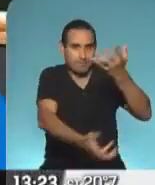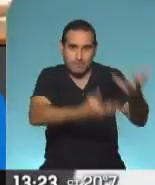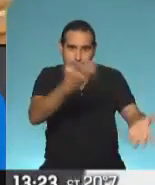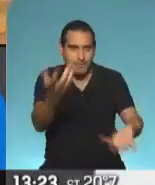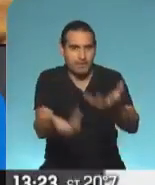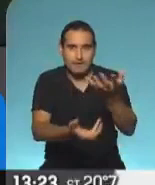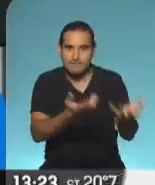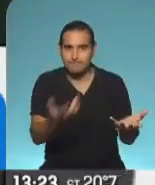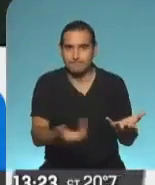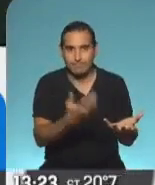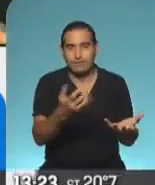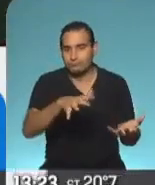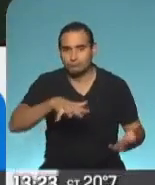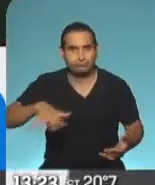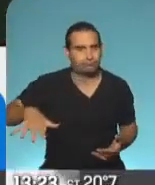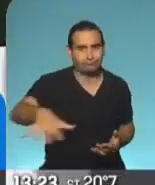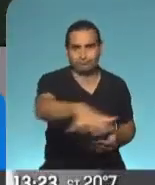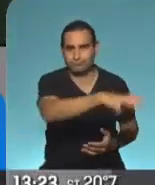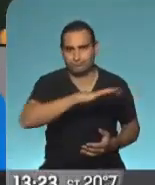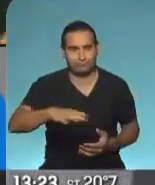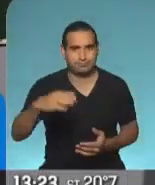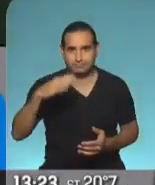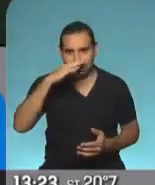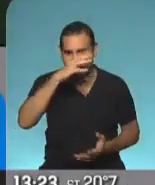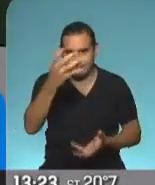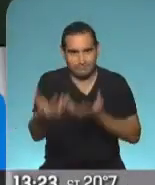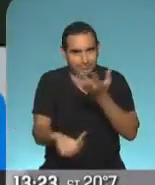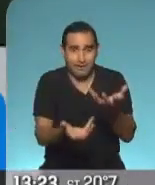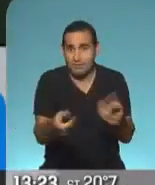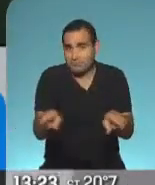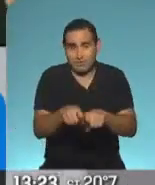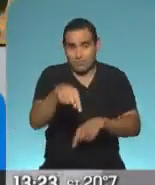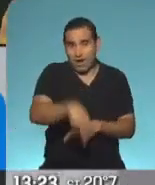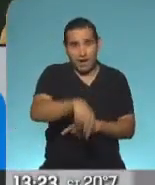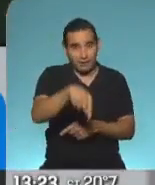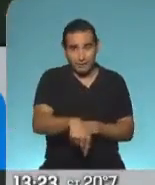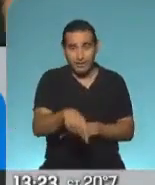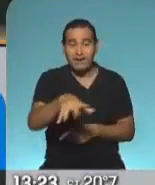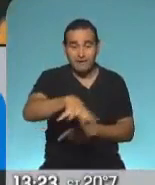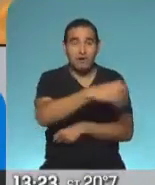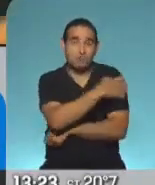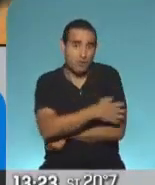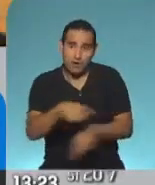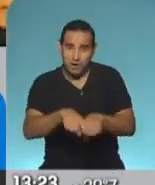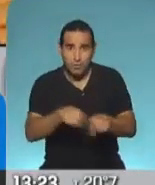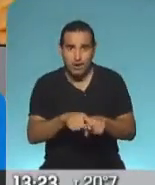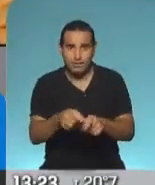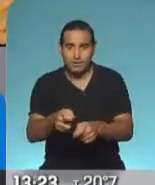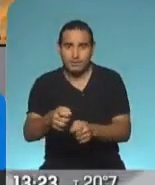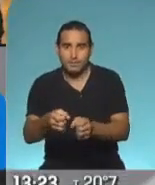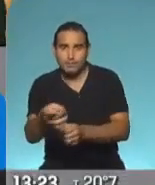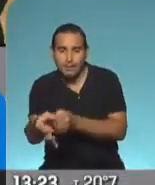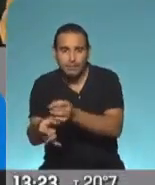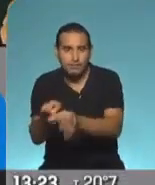cantidad de superficie, incendiada. Bueno, exactamente eso es lo que está pasando en las villas, y por eso